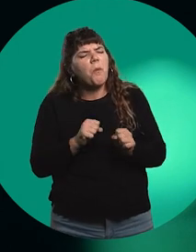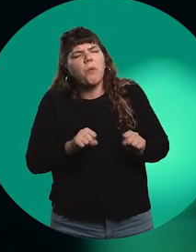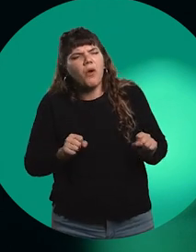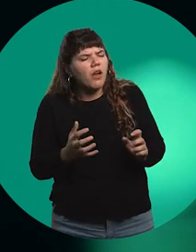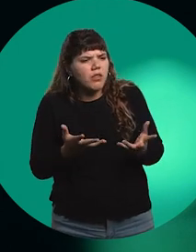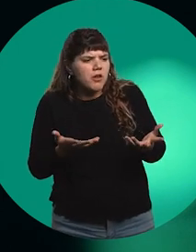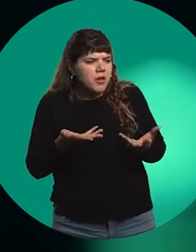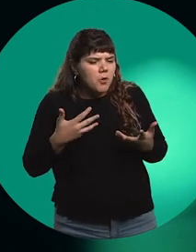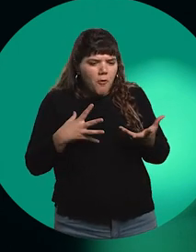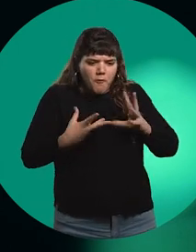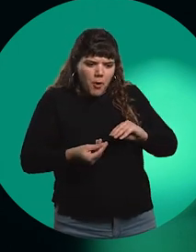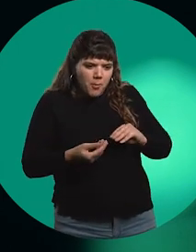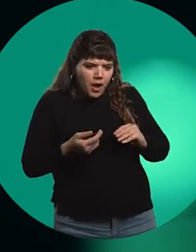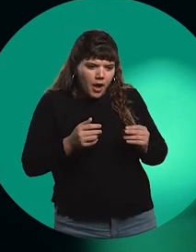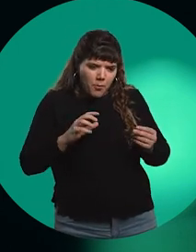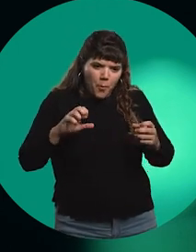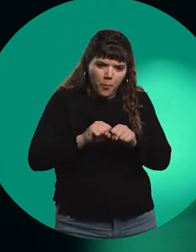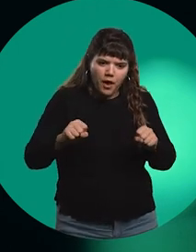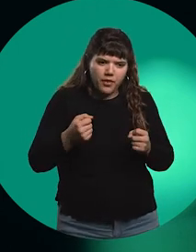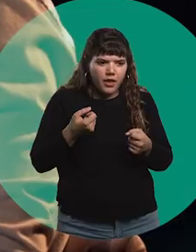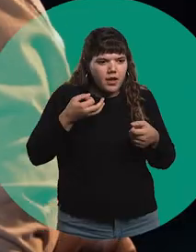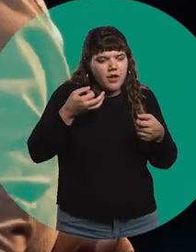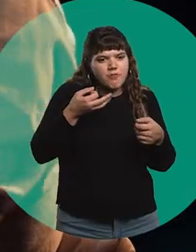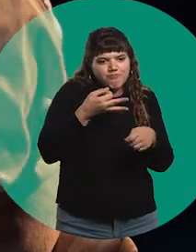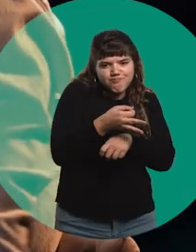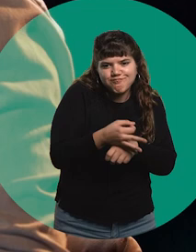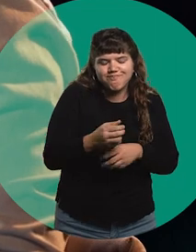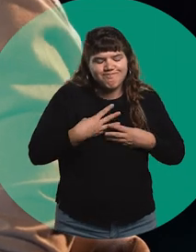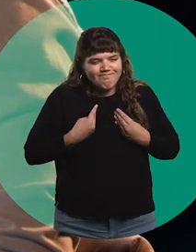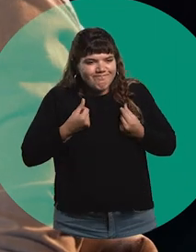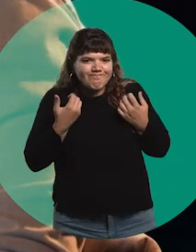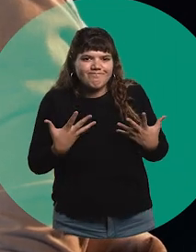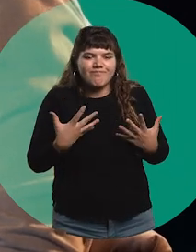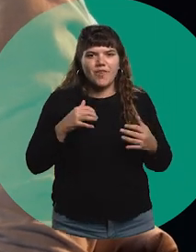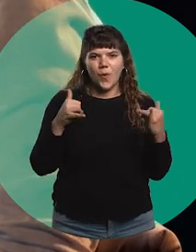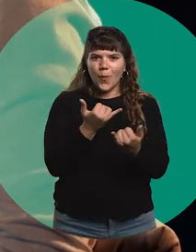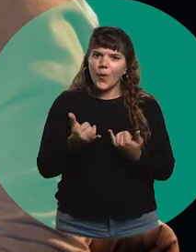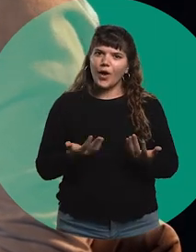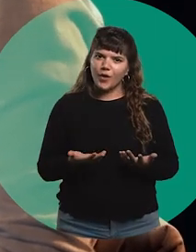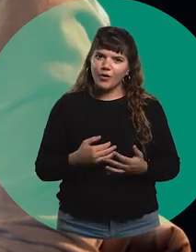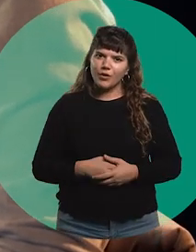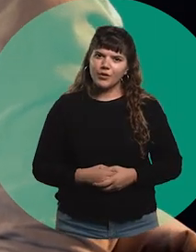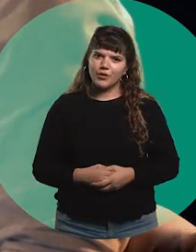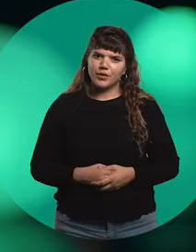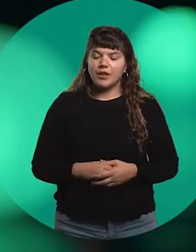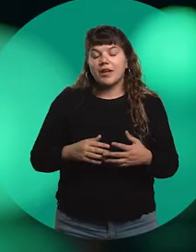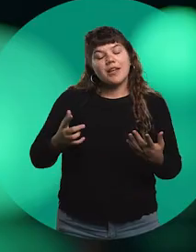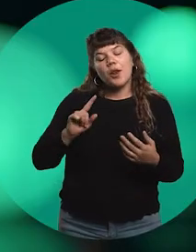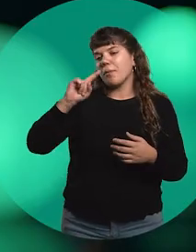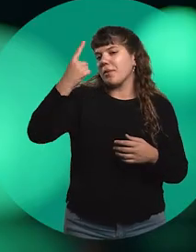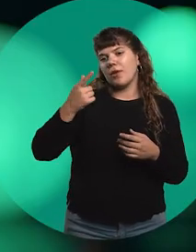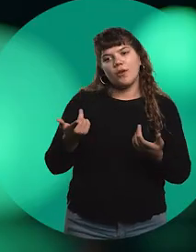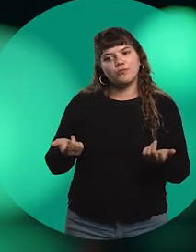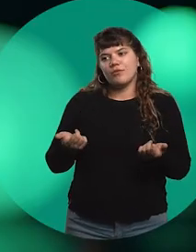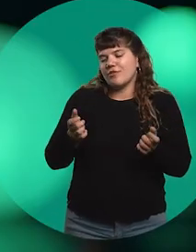que están en un centro educativo también para recuperar la pasión por el juego. En mi ocasión inicial es el lenguaje